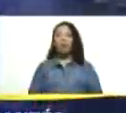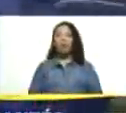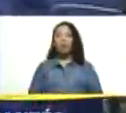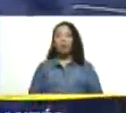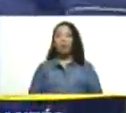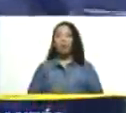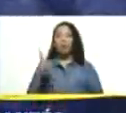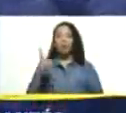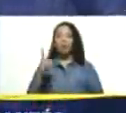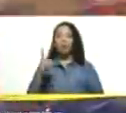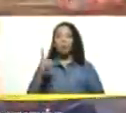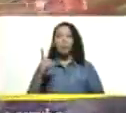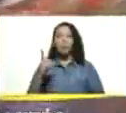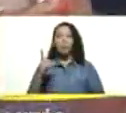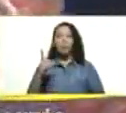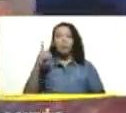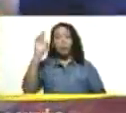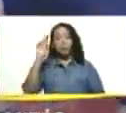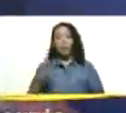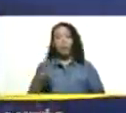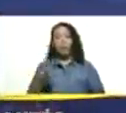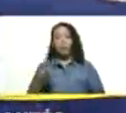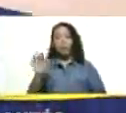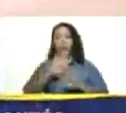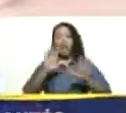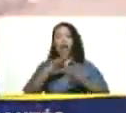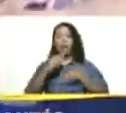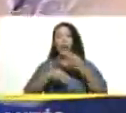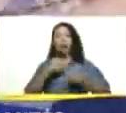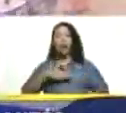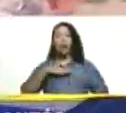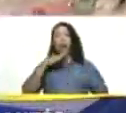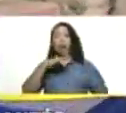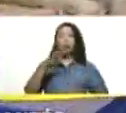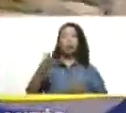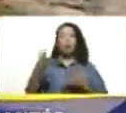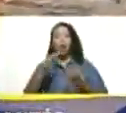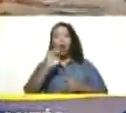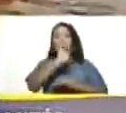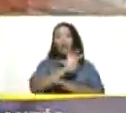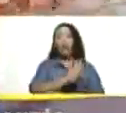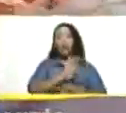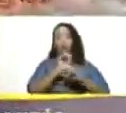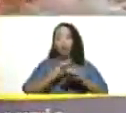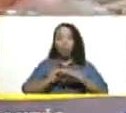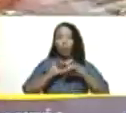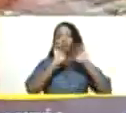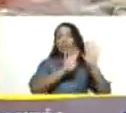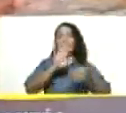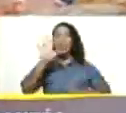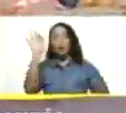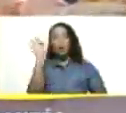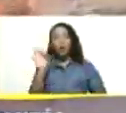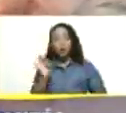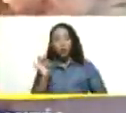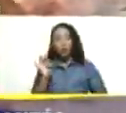una manera tal que hoy en día ya hemos alcanzado, bueno, ese 95%, mi comandante en jefe, pero la